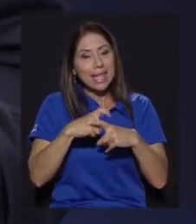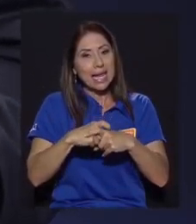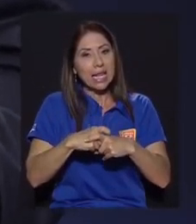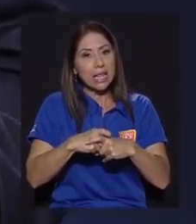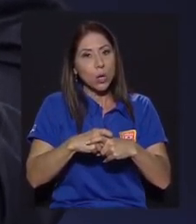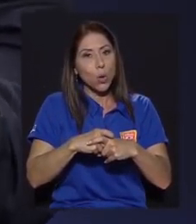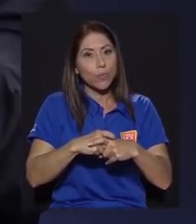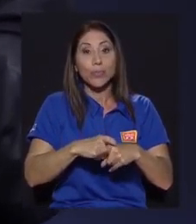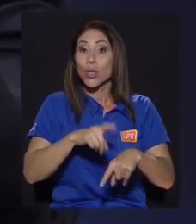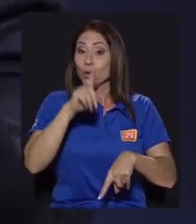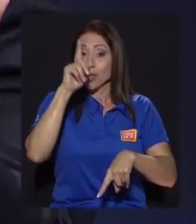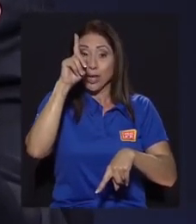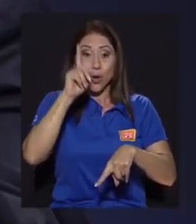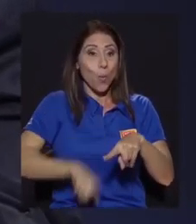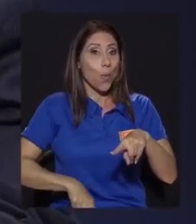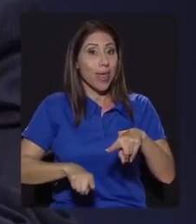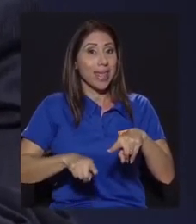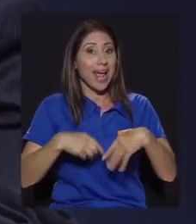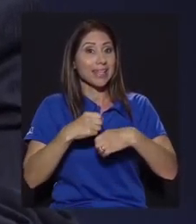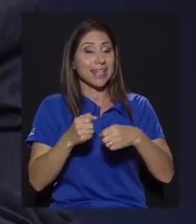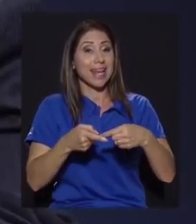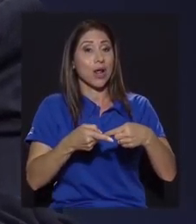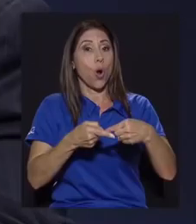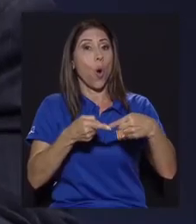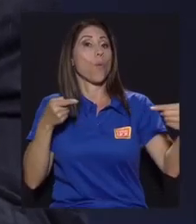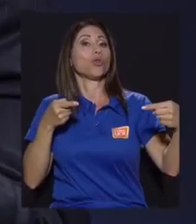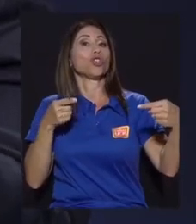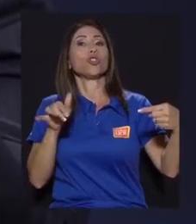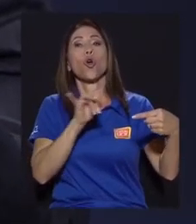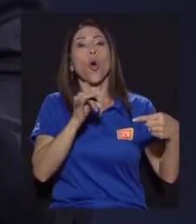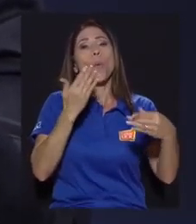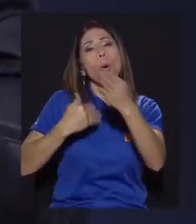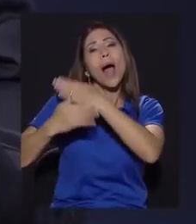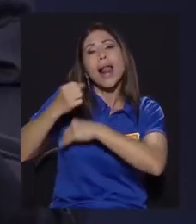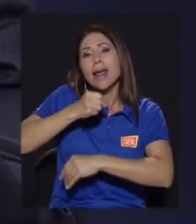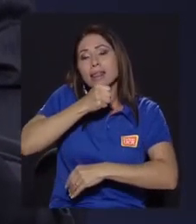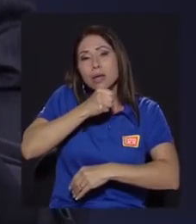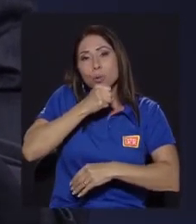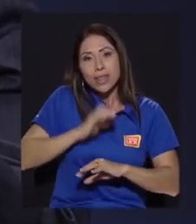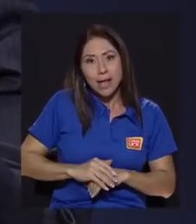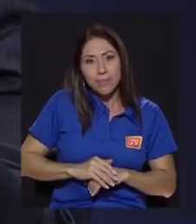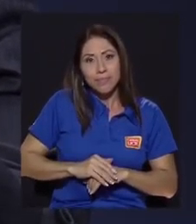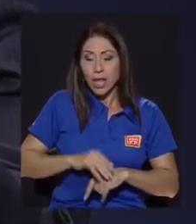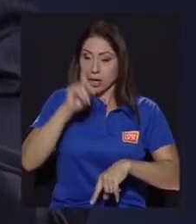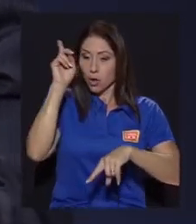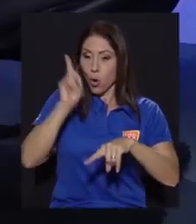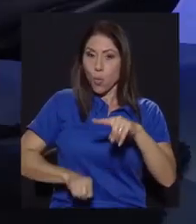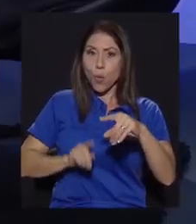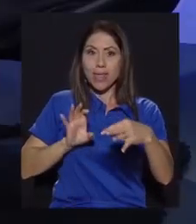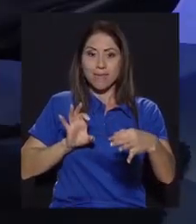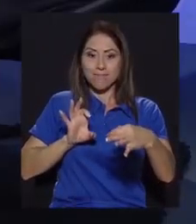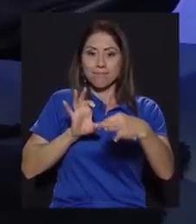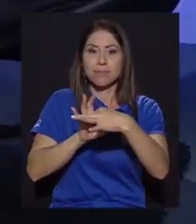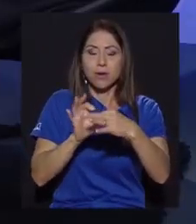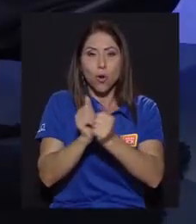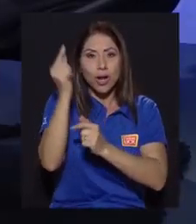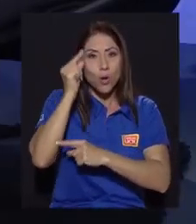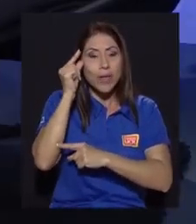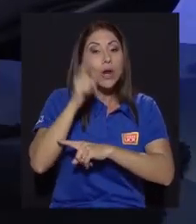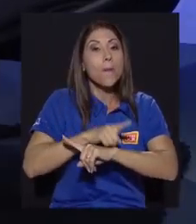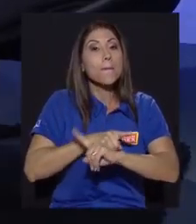hacer oposición a la antigüita no pueden coaligarse con el gobierno pero están obligados